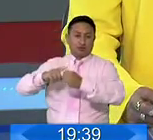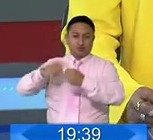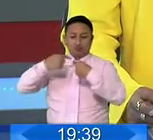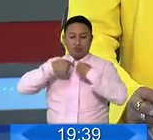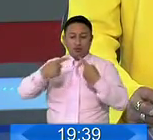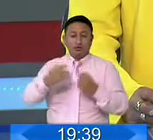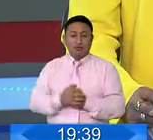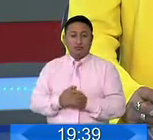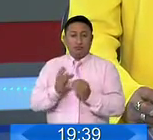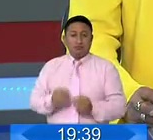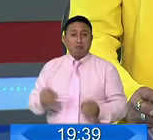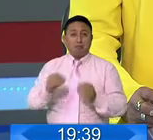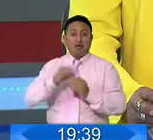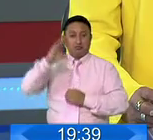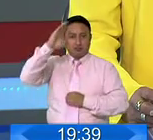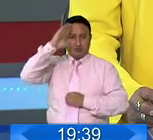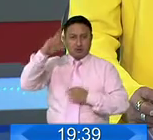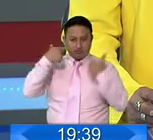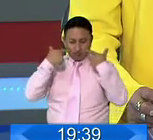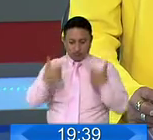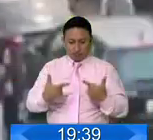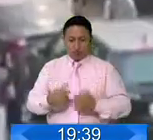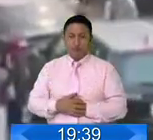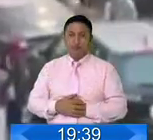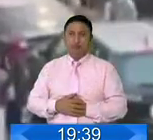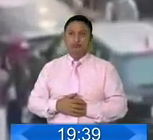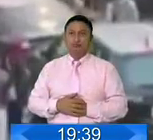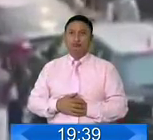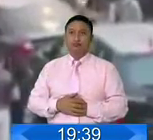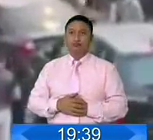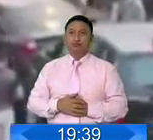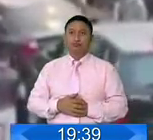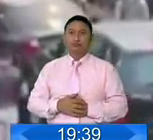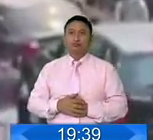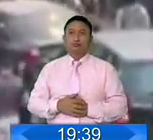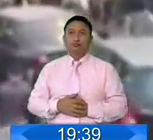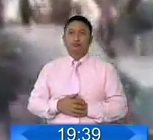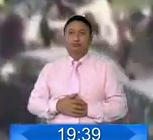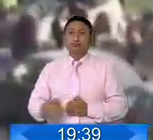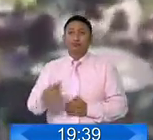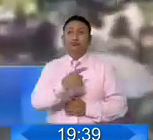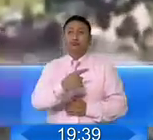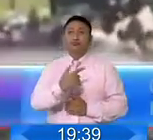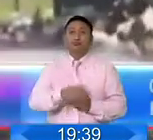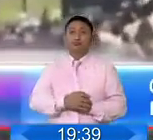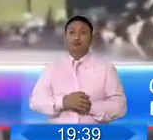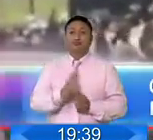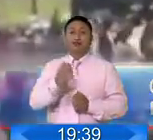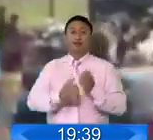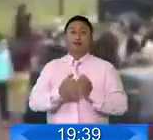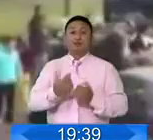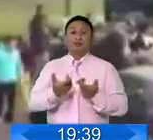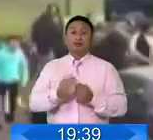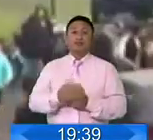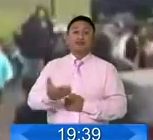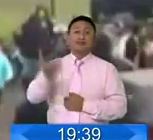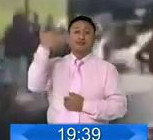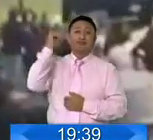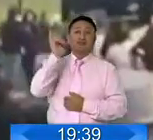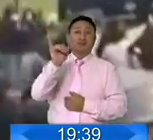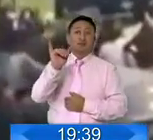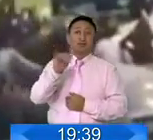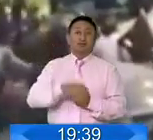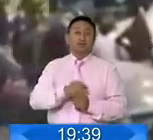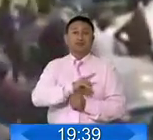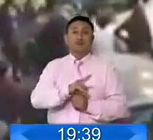anuncian que existirá mayor control. Estos fueron los disturbios suscitados el pasado sábado